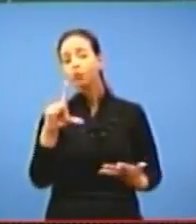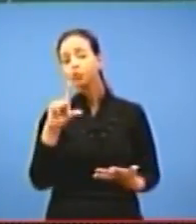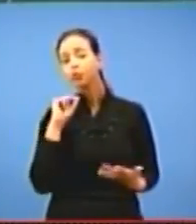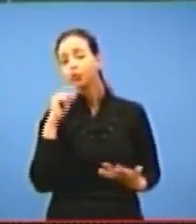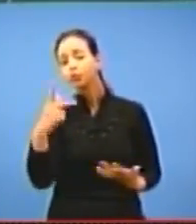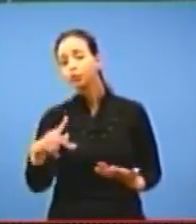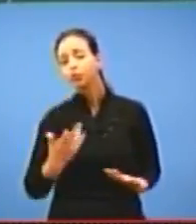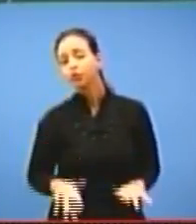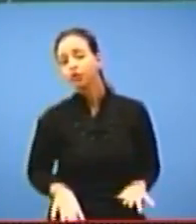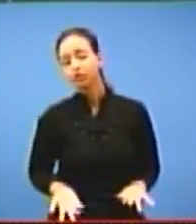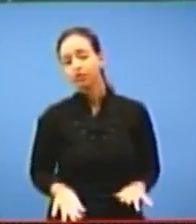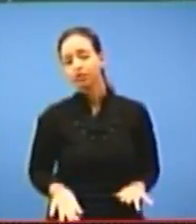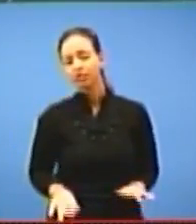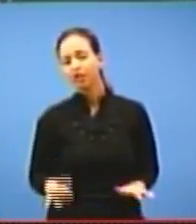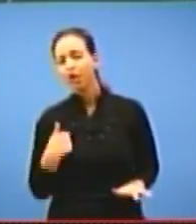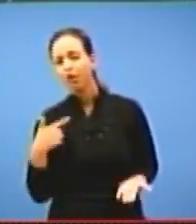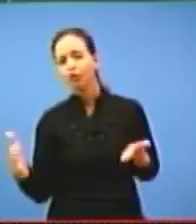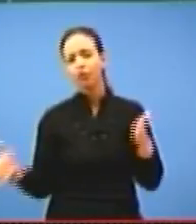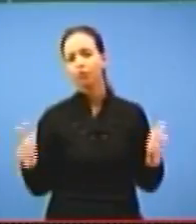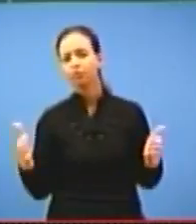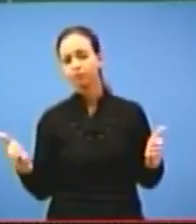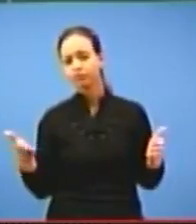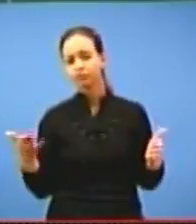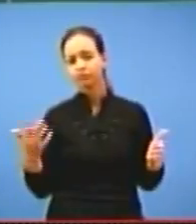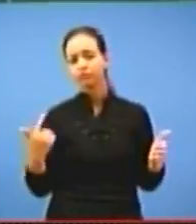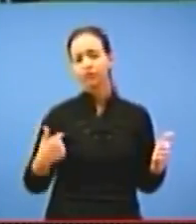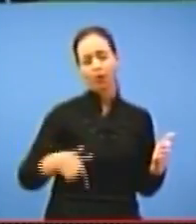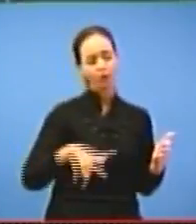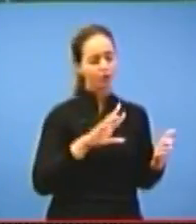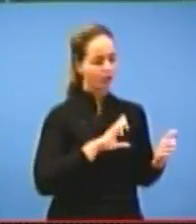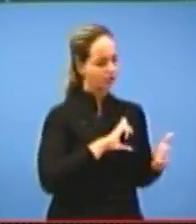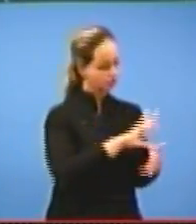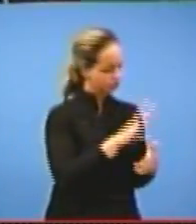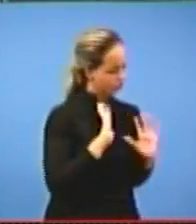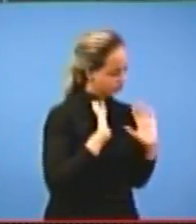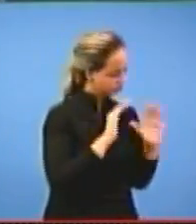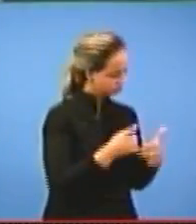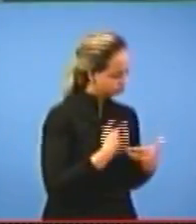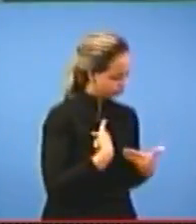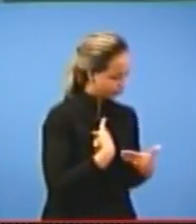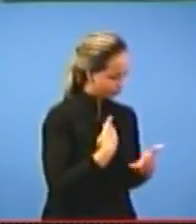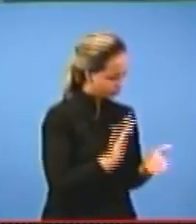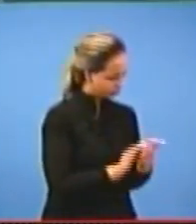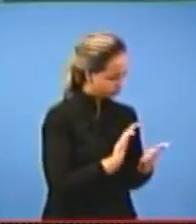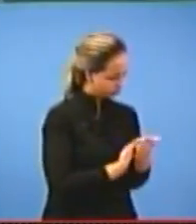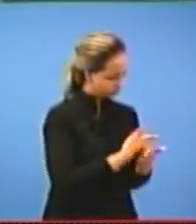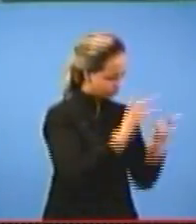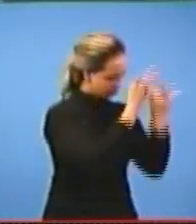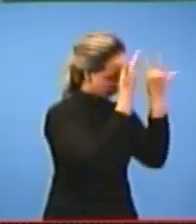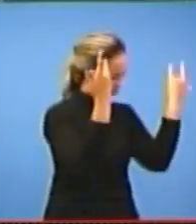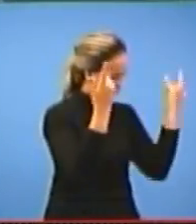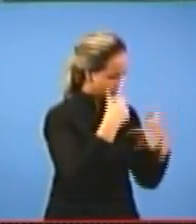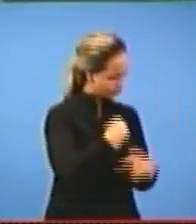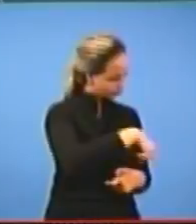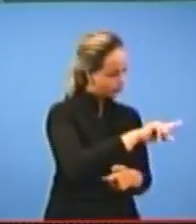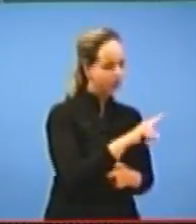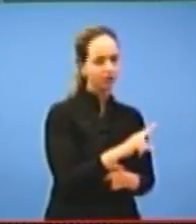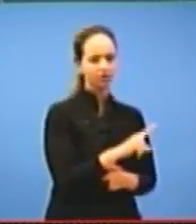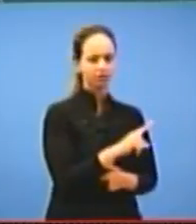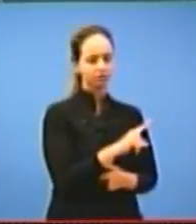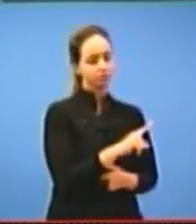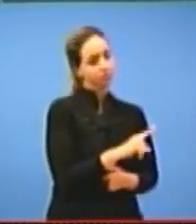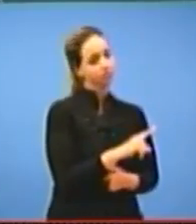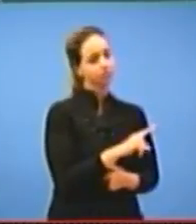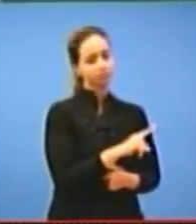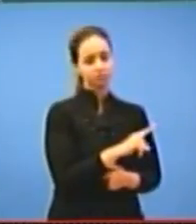decidir. Tenemos que pasar un momento de decisión. ¿Vamos a dónde? Al cristianismo que está ahí. Mis